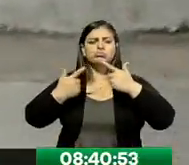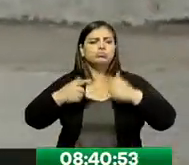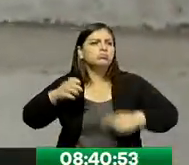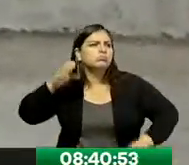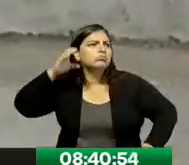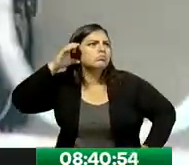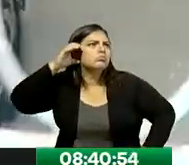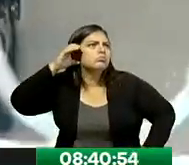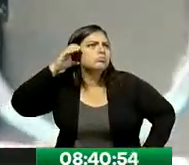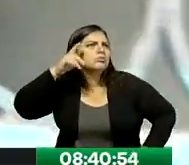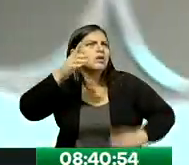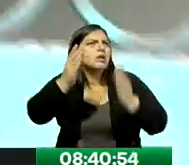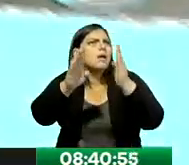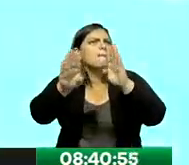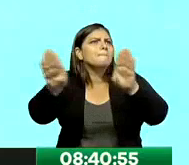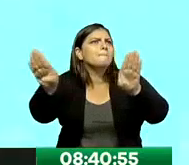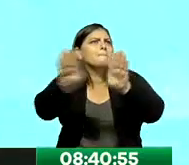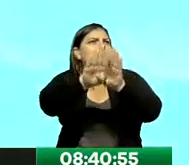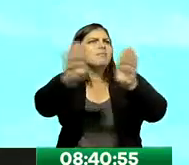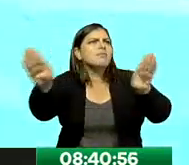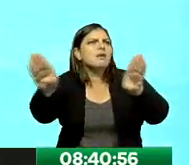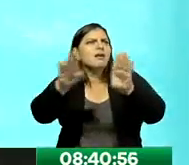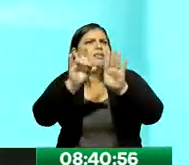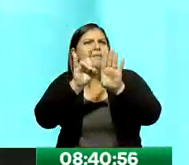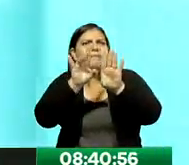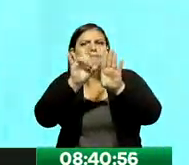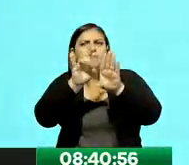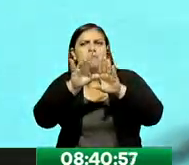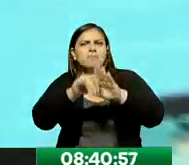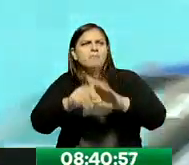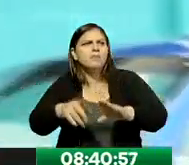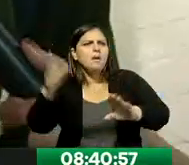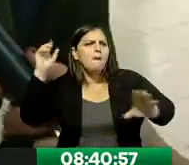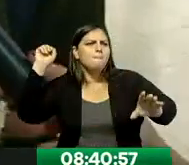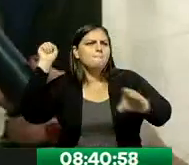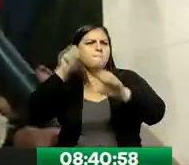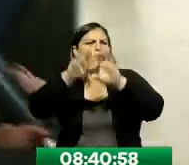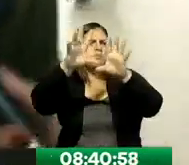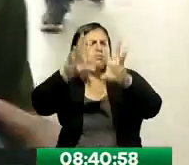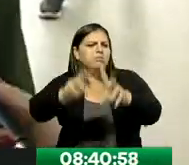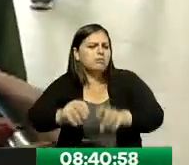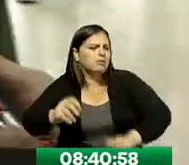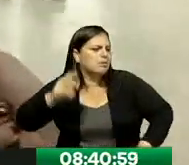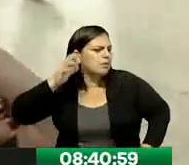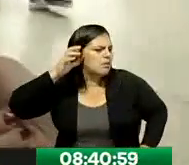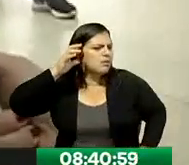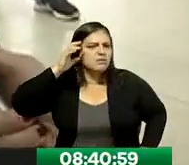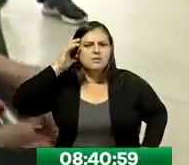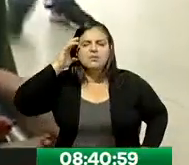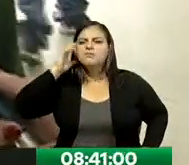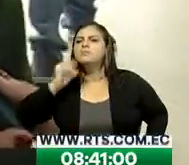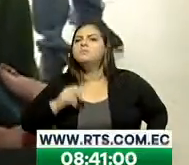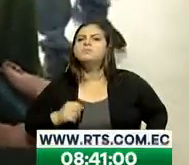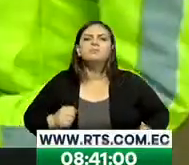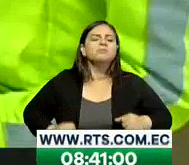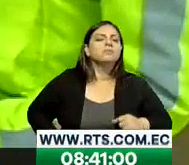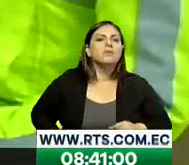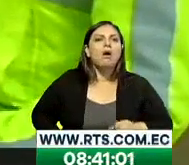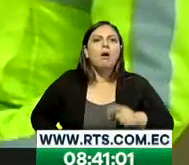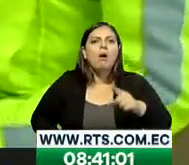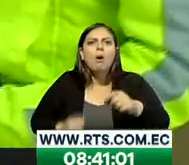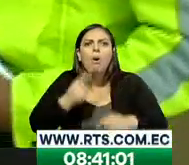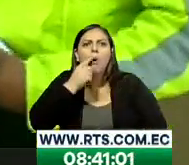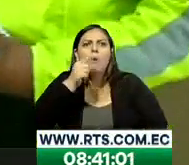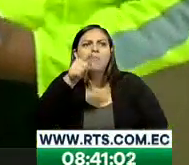ahí se iba llevando unas cosas, pero yo alcancé a detenerlo y sustraerle, quitarle todo lo que se había llevado. Huía